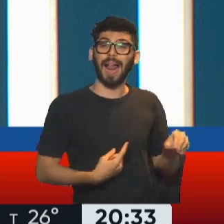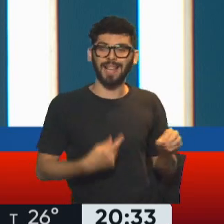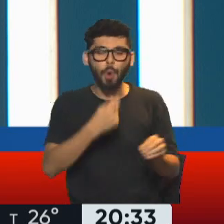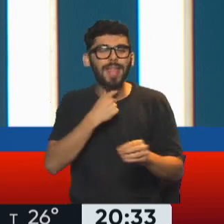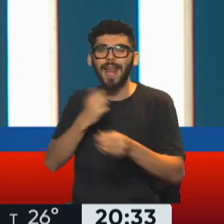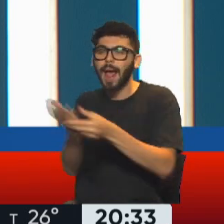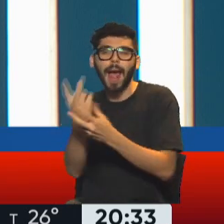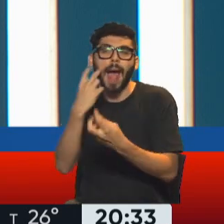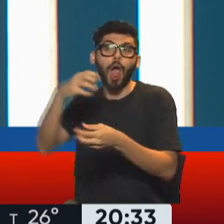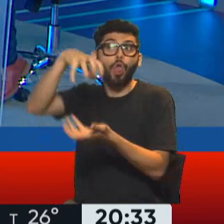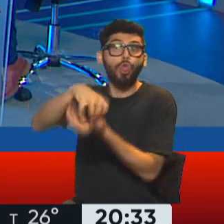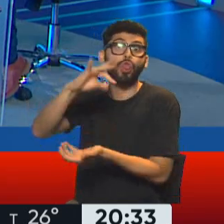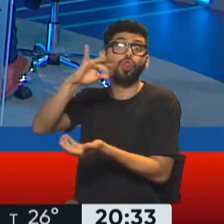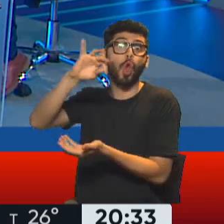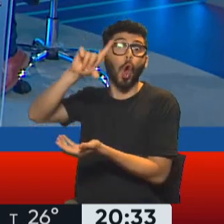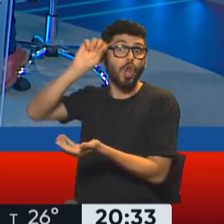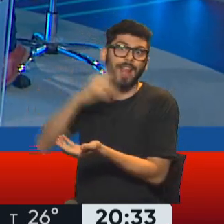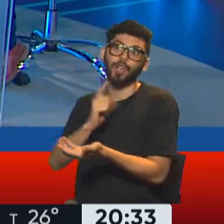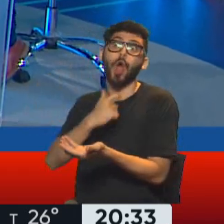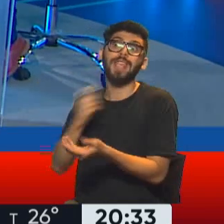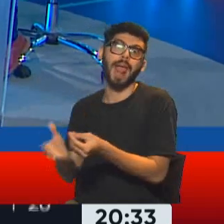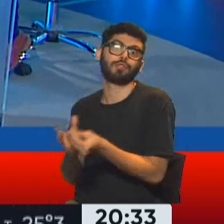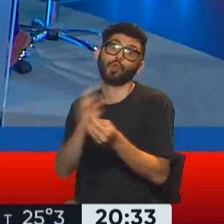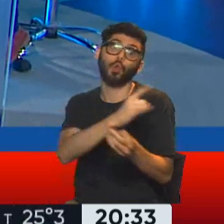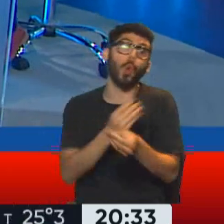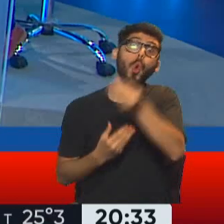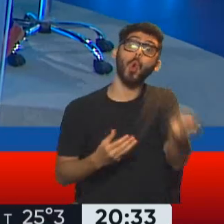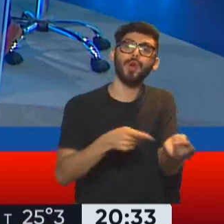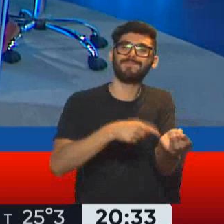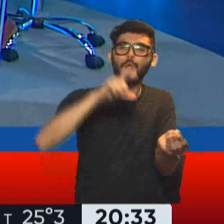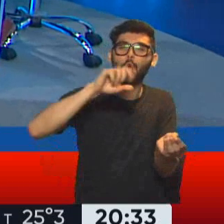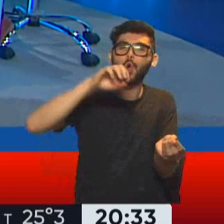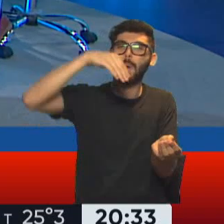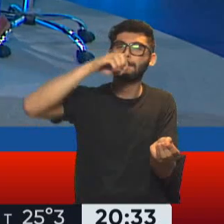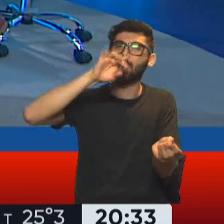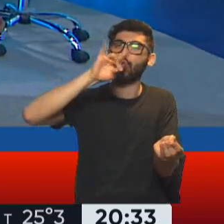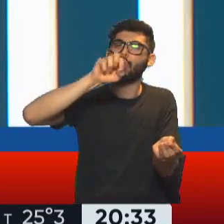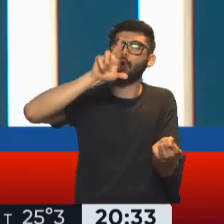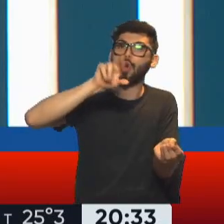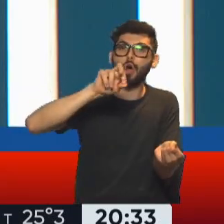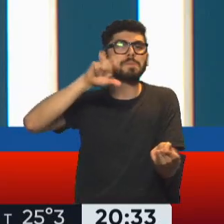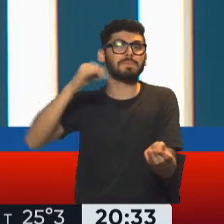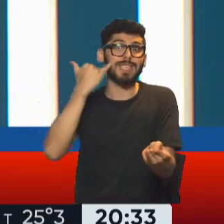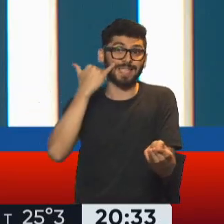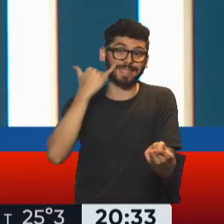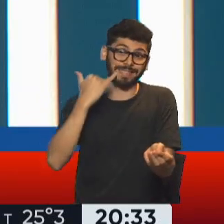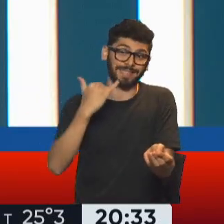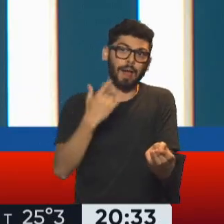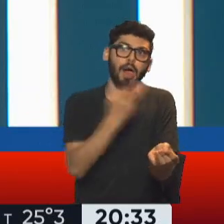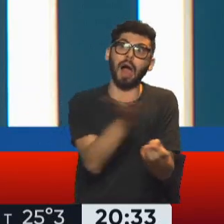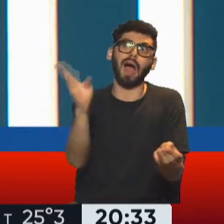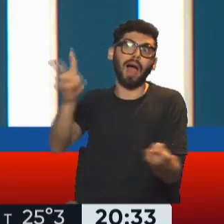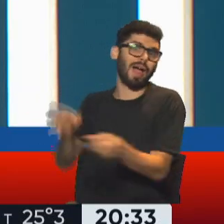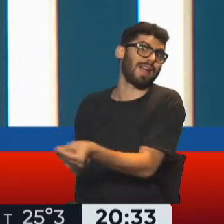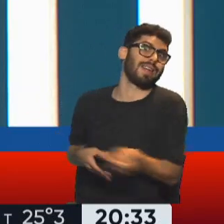digamos. Exactamente, nosotros sacarla de Dolores, sino llevarla a Comodoro Pi. Quiero leer un parrafito nada más de algo que dice. Le dice Macri al